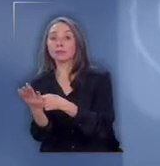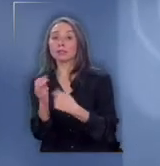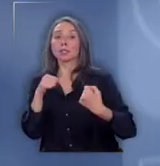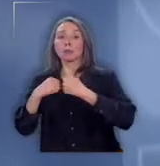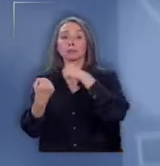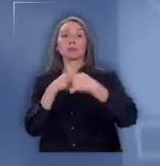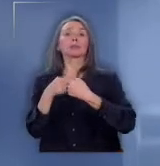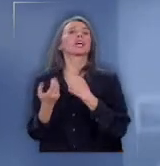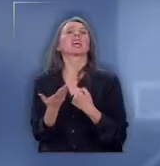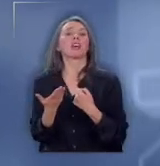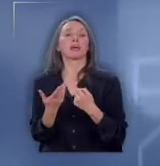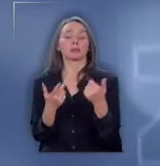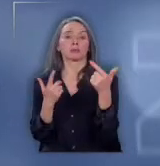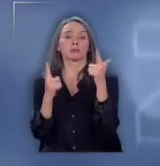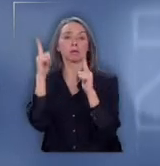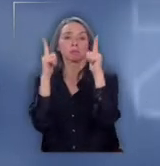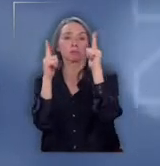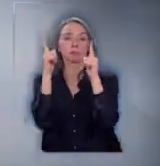los